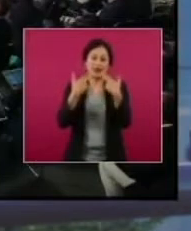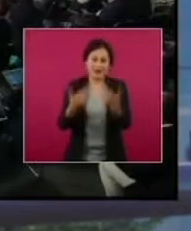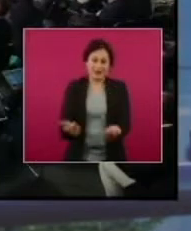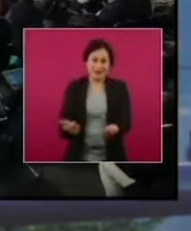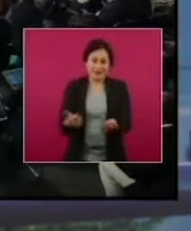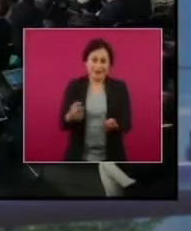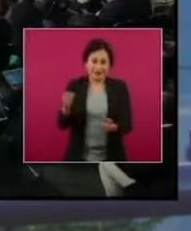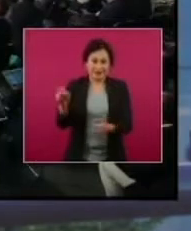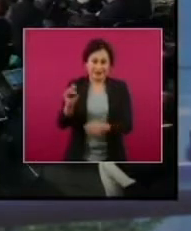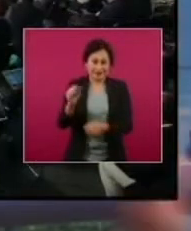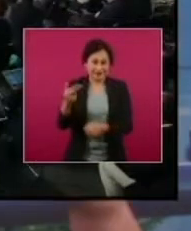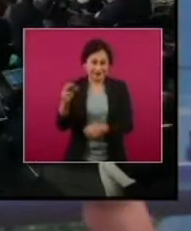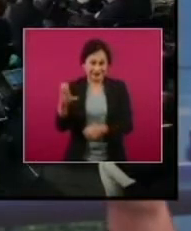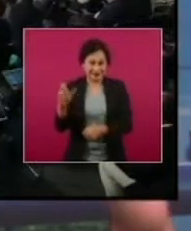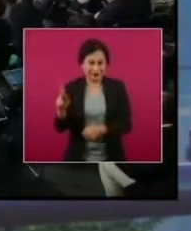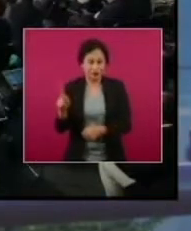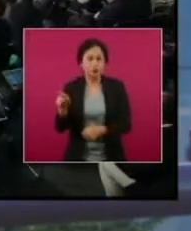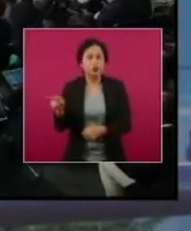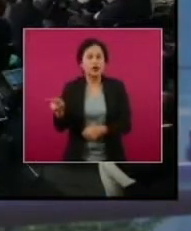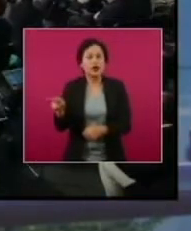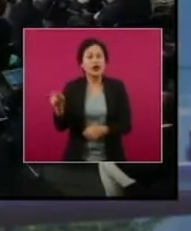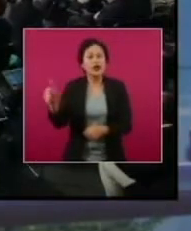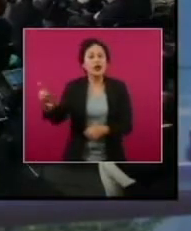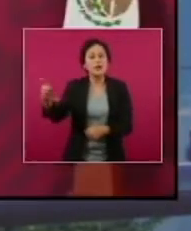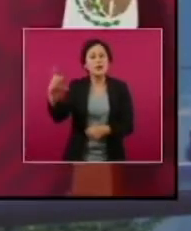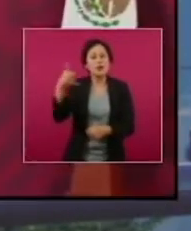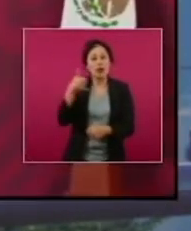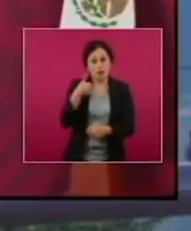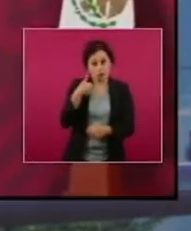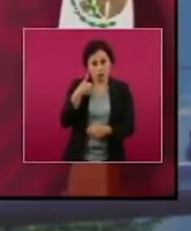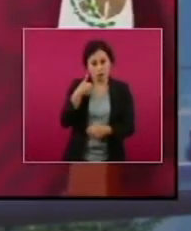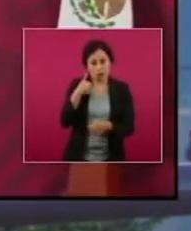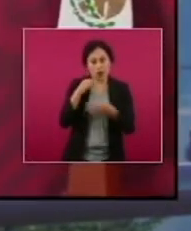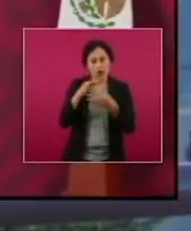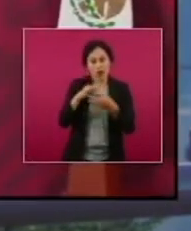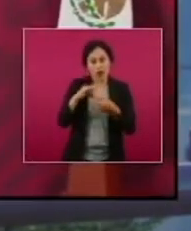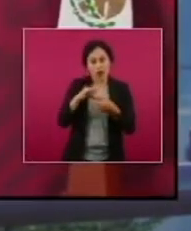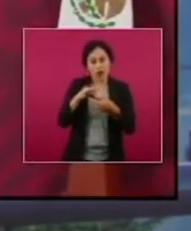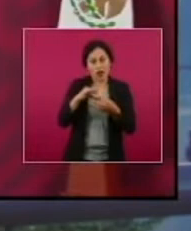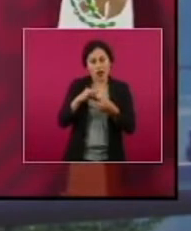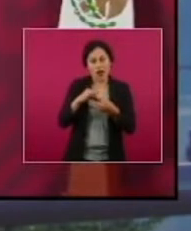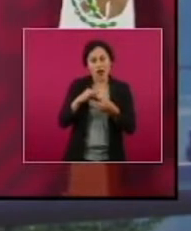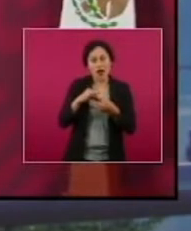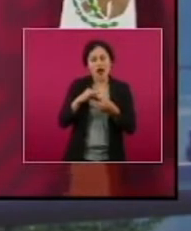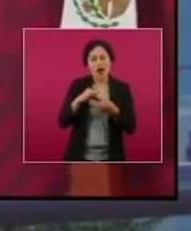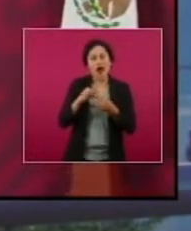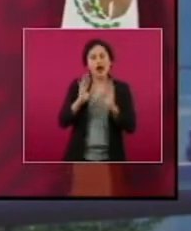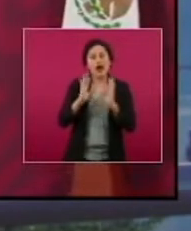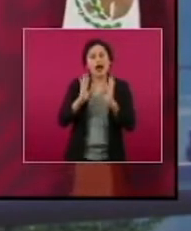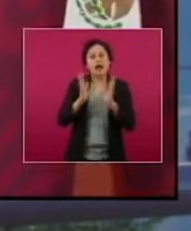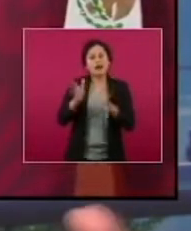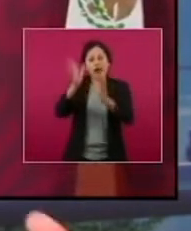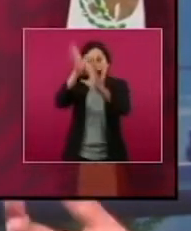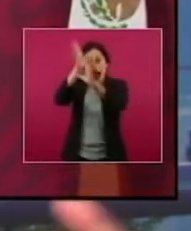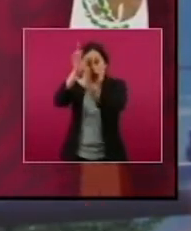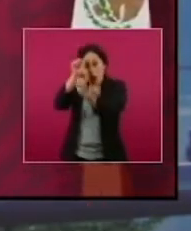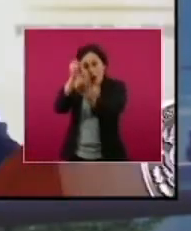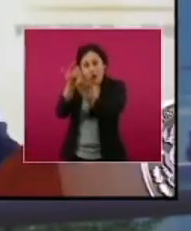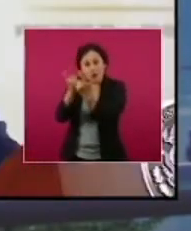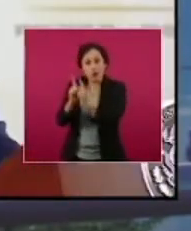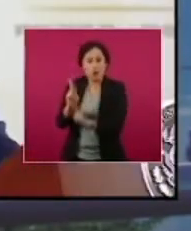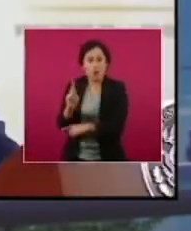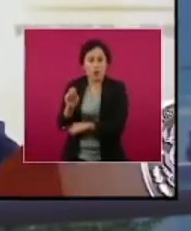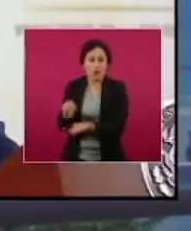en San en mucha sangre se puede decir mientras que Ernesto Zedillo mire usted provocó